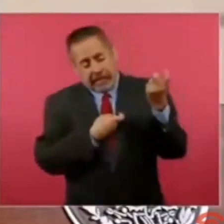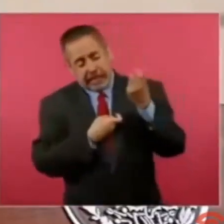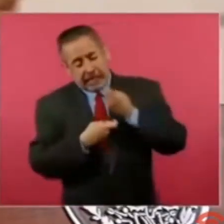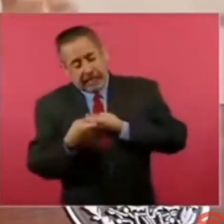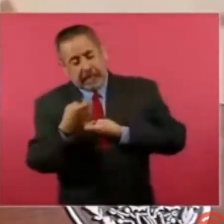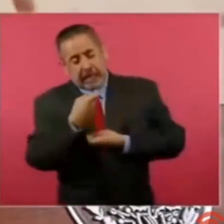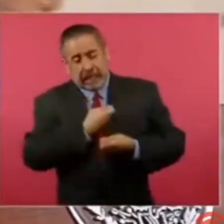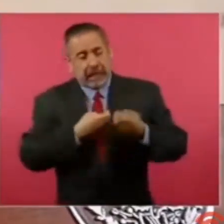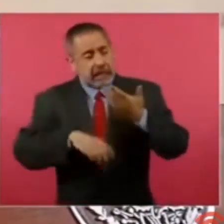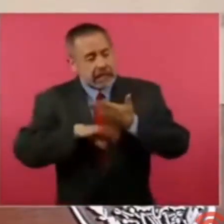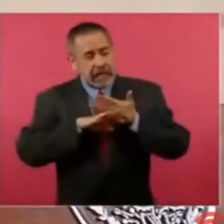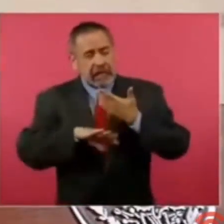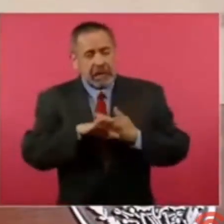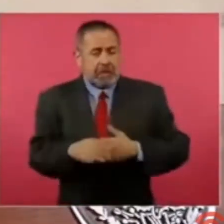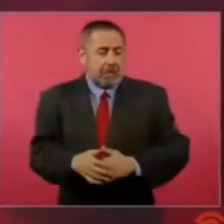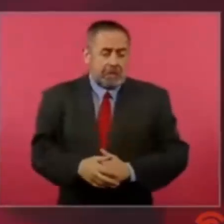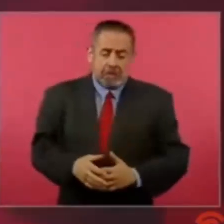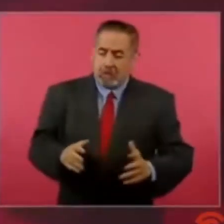pero